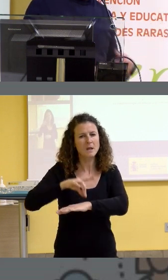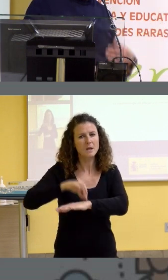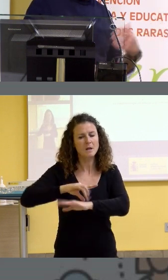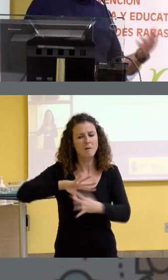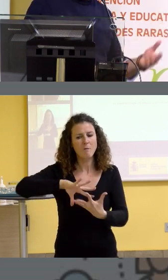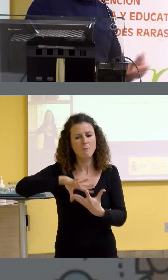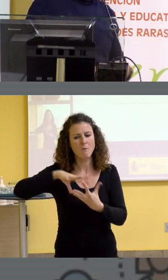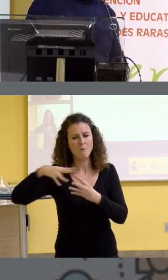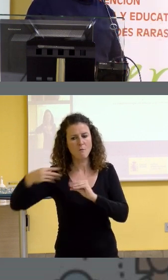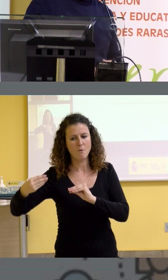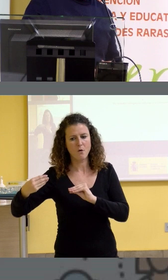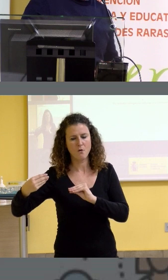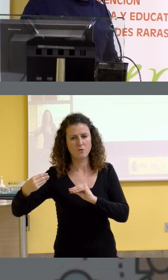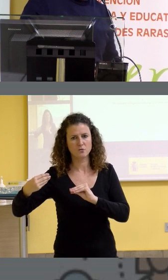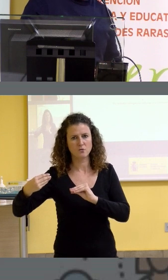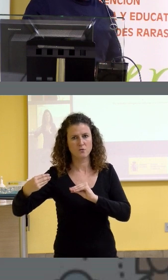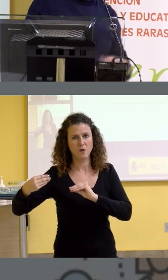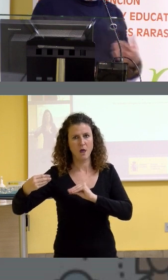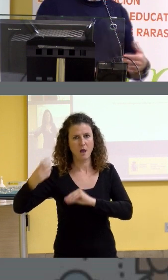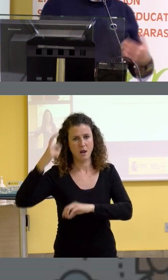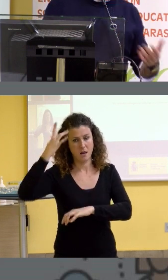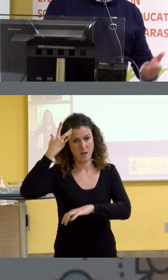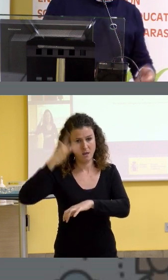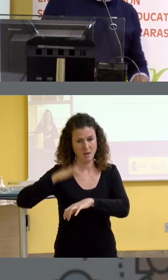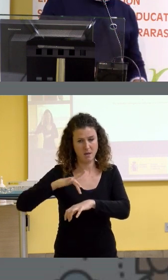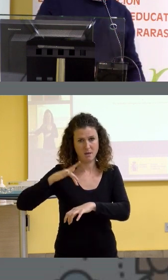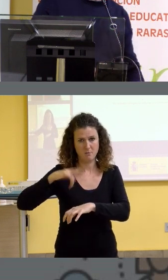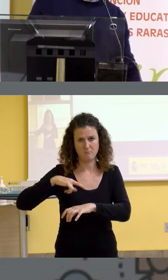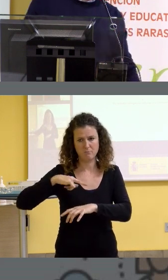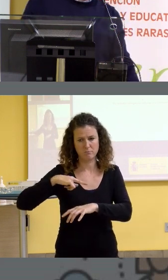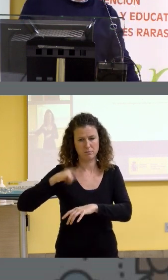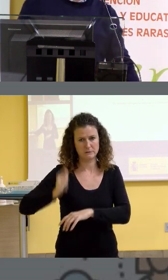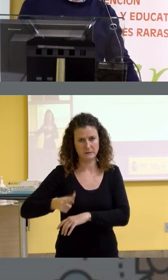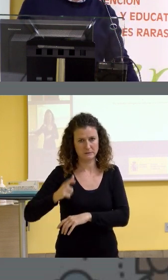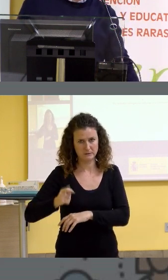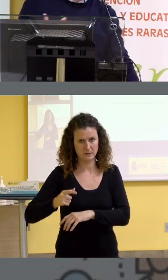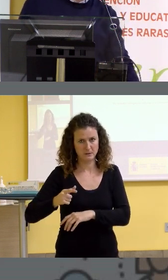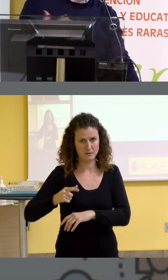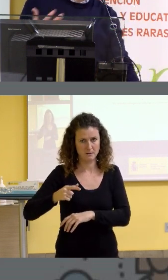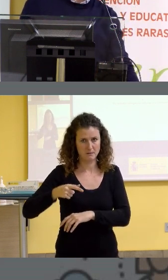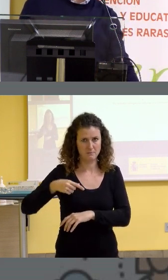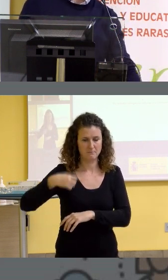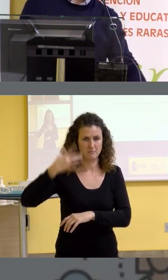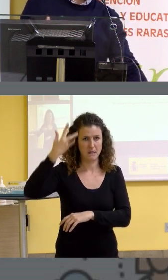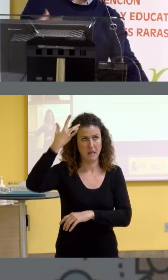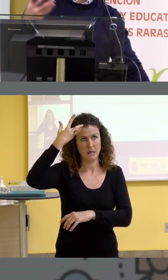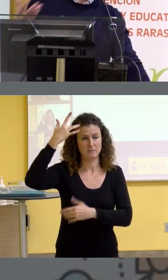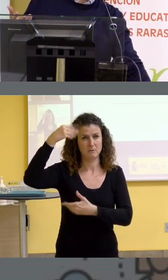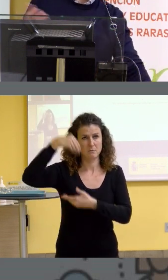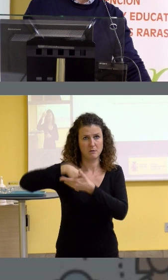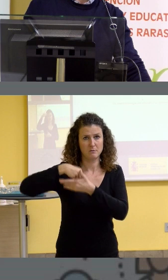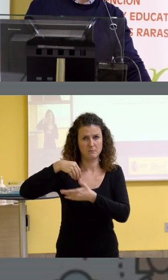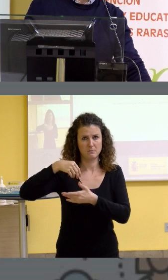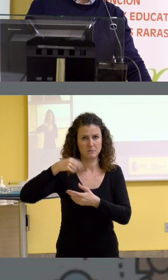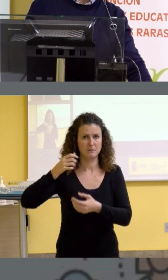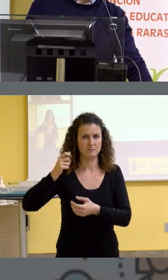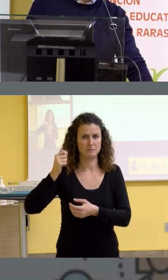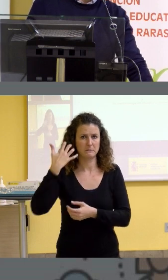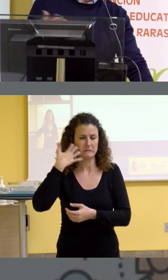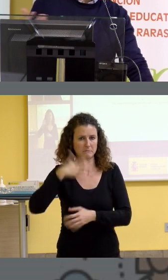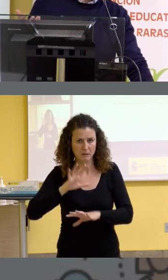neuromuscular progresiva degenerativa sumamente infrecuente, una miopatía centronuclear, más infrecuente aún en